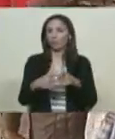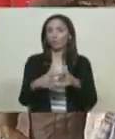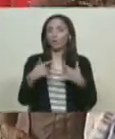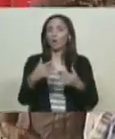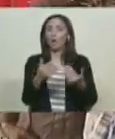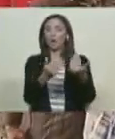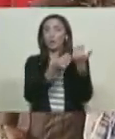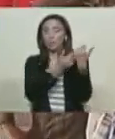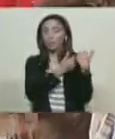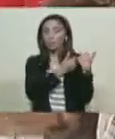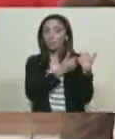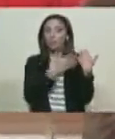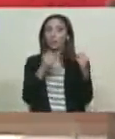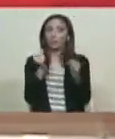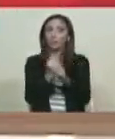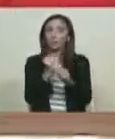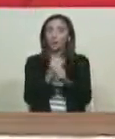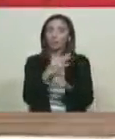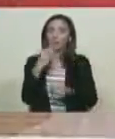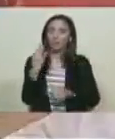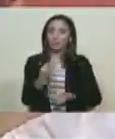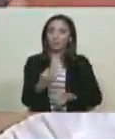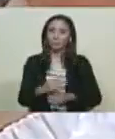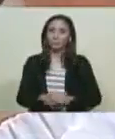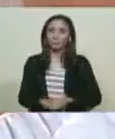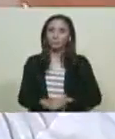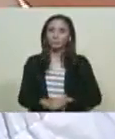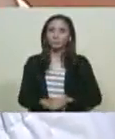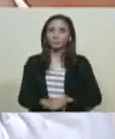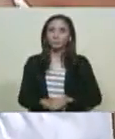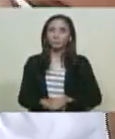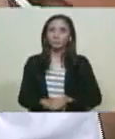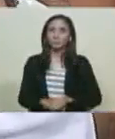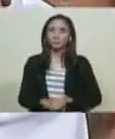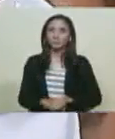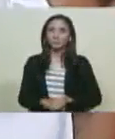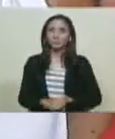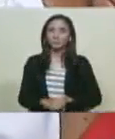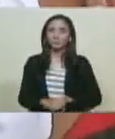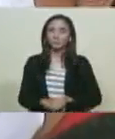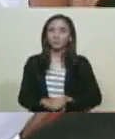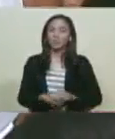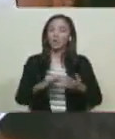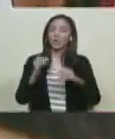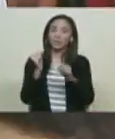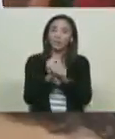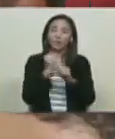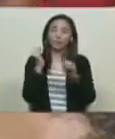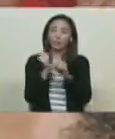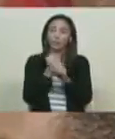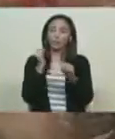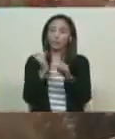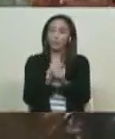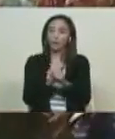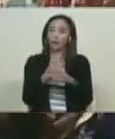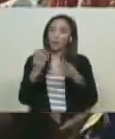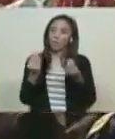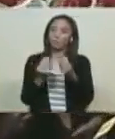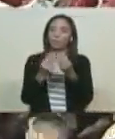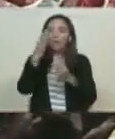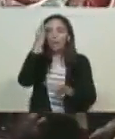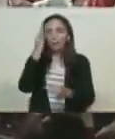Compromiso de trabajo. Hay que trabajar para eso. Para levantar la esperanza, la fe,